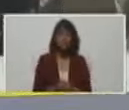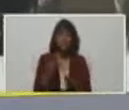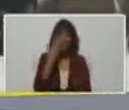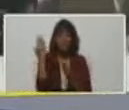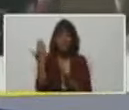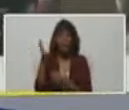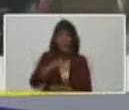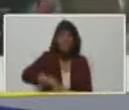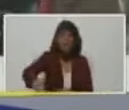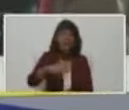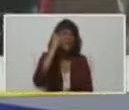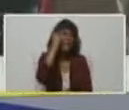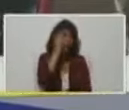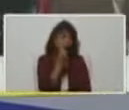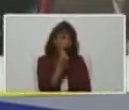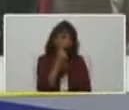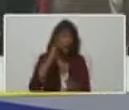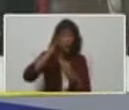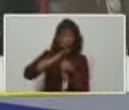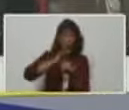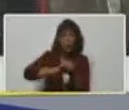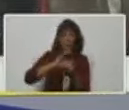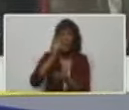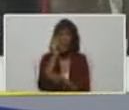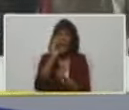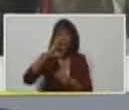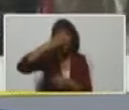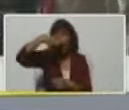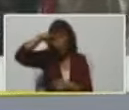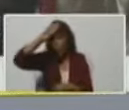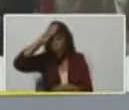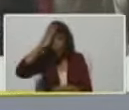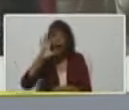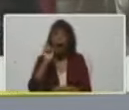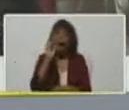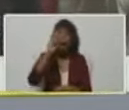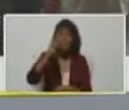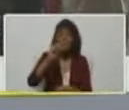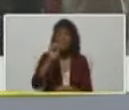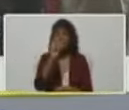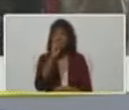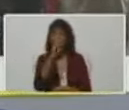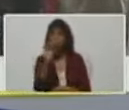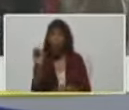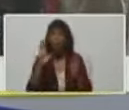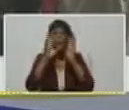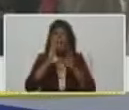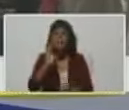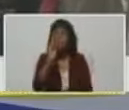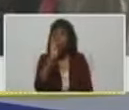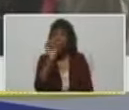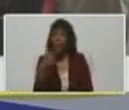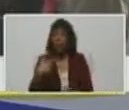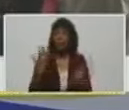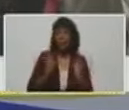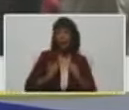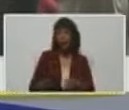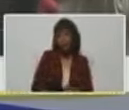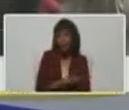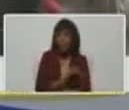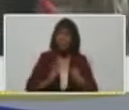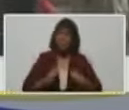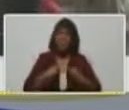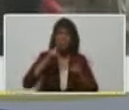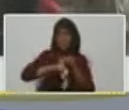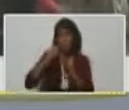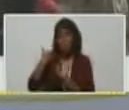Plaza Catia, Telecuba, El Amparo, Boquerón, donde vivía Silita, y